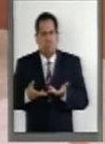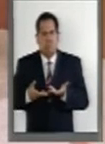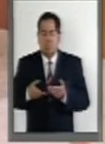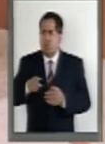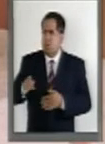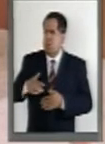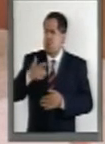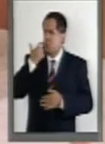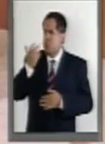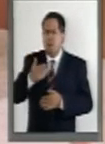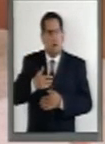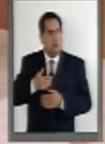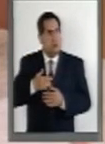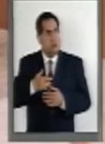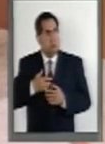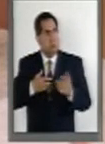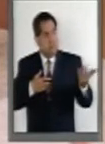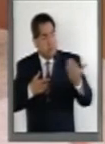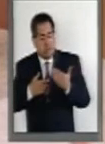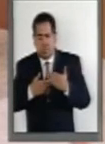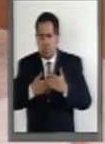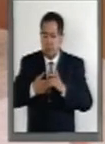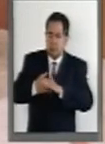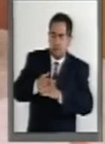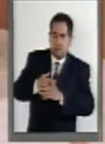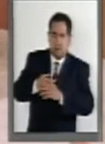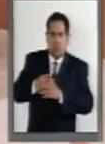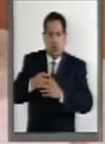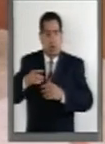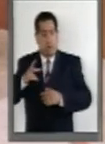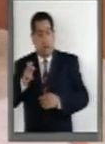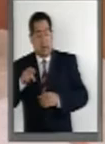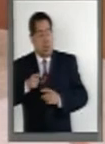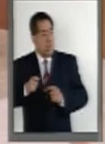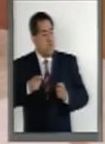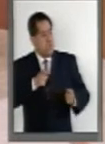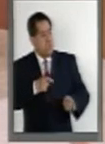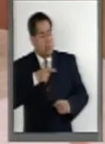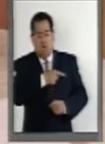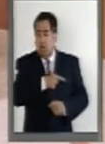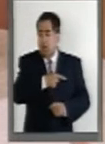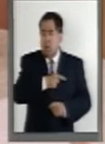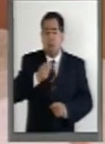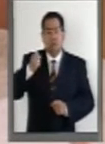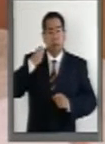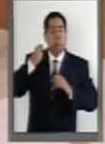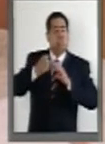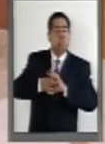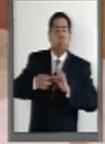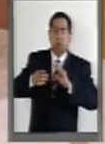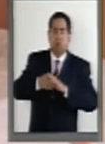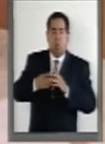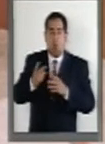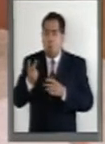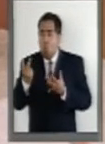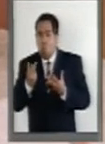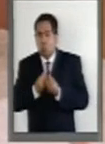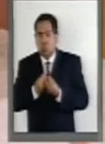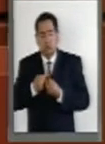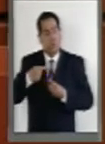quiso. Lo dejó tomar la batuta de la conferencia de prensa conjunta.